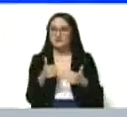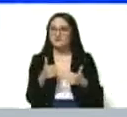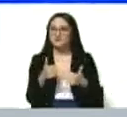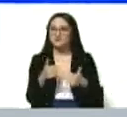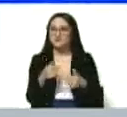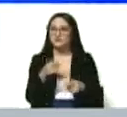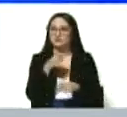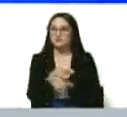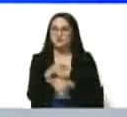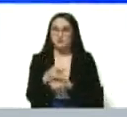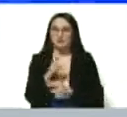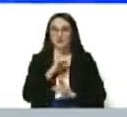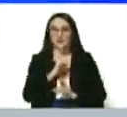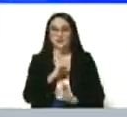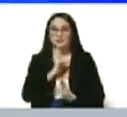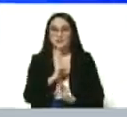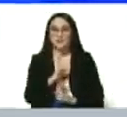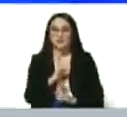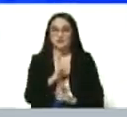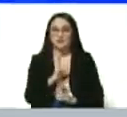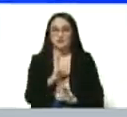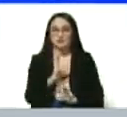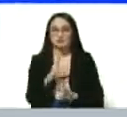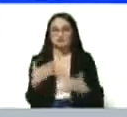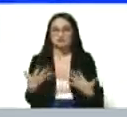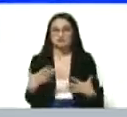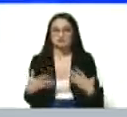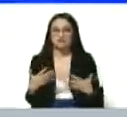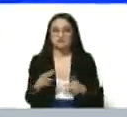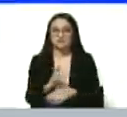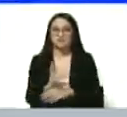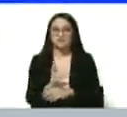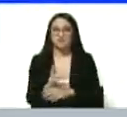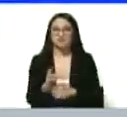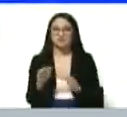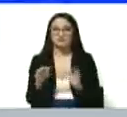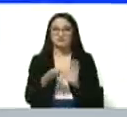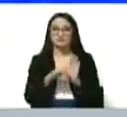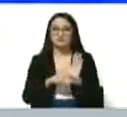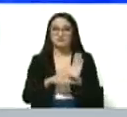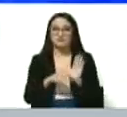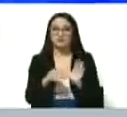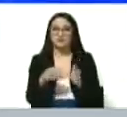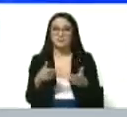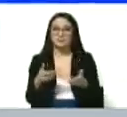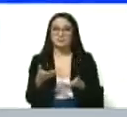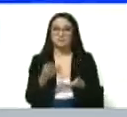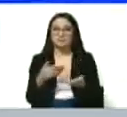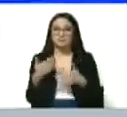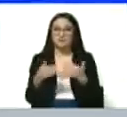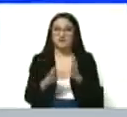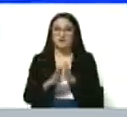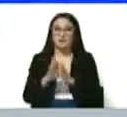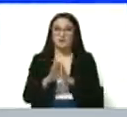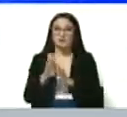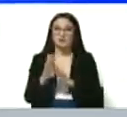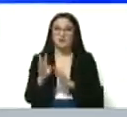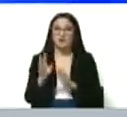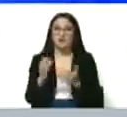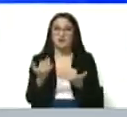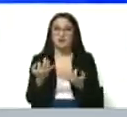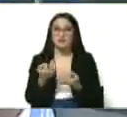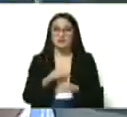mandato y responda de forma proactiva a las condiciones del mercado mientras evolucionan en tiempo